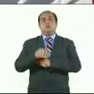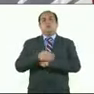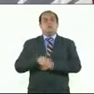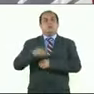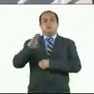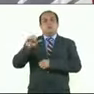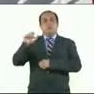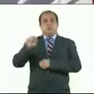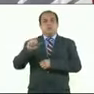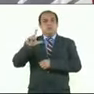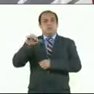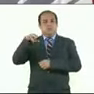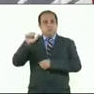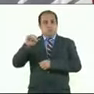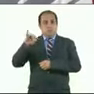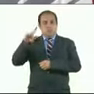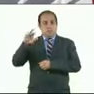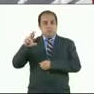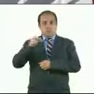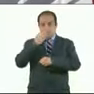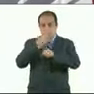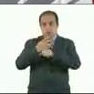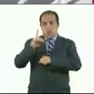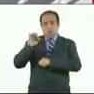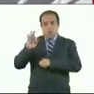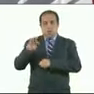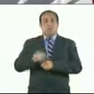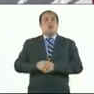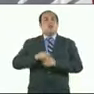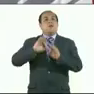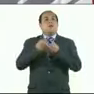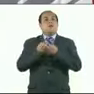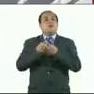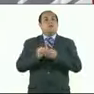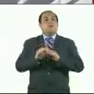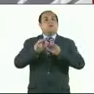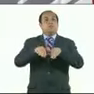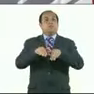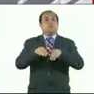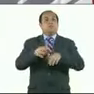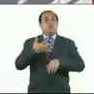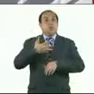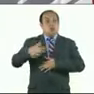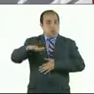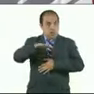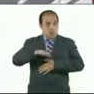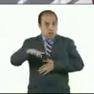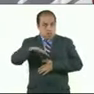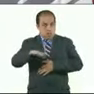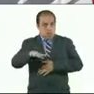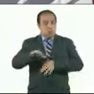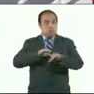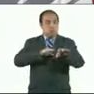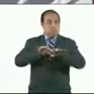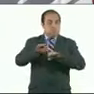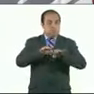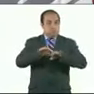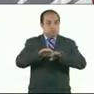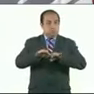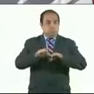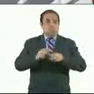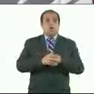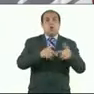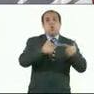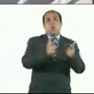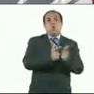DIF y la manera de acceder pues es directamente en territorio. Van a estar trabajando conjuntamente